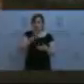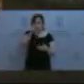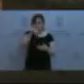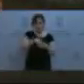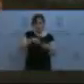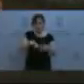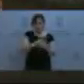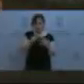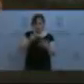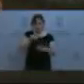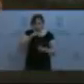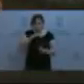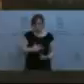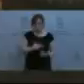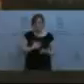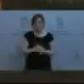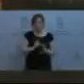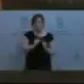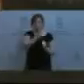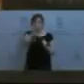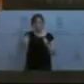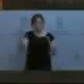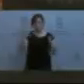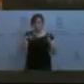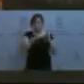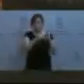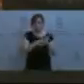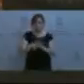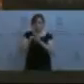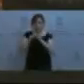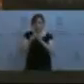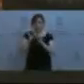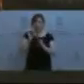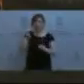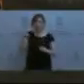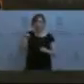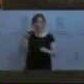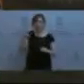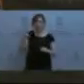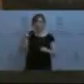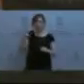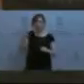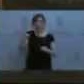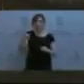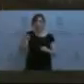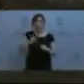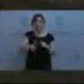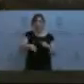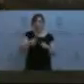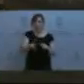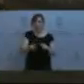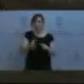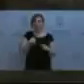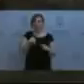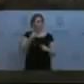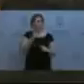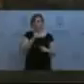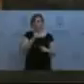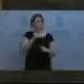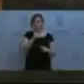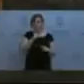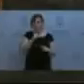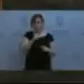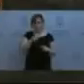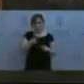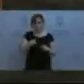2017. En relación con el Santullano, próximamente, cuando digo próximamente es en estos